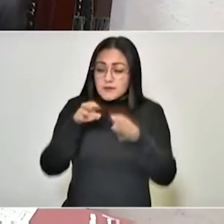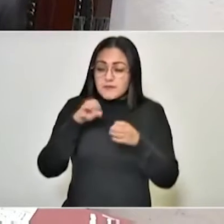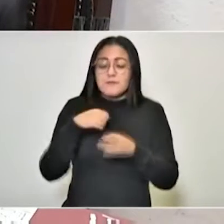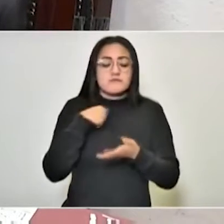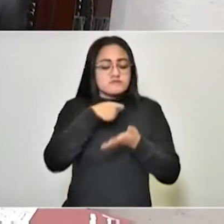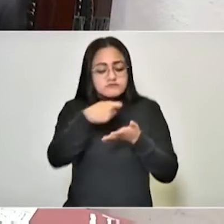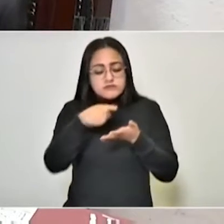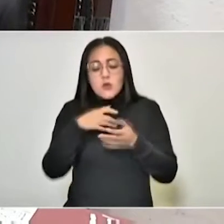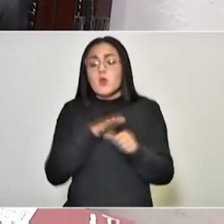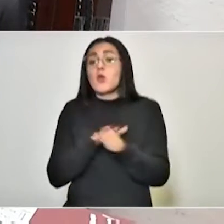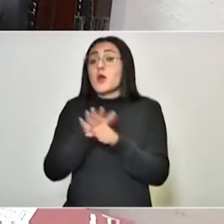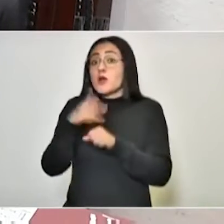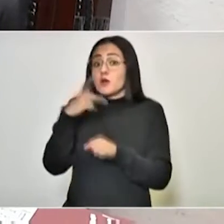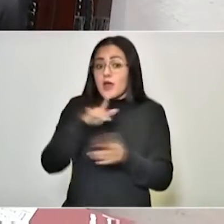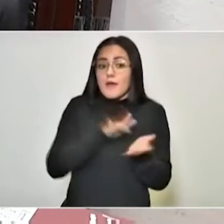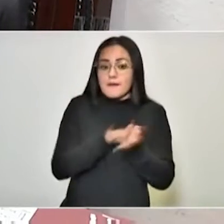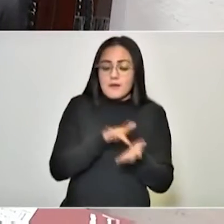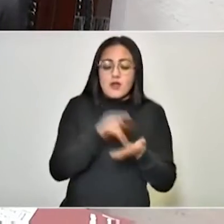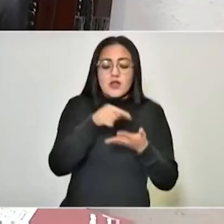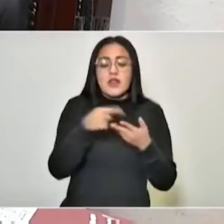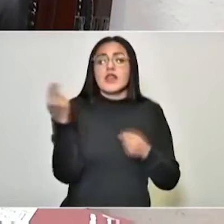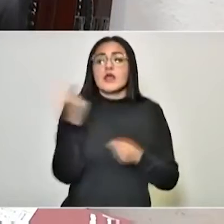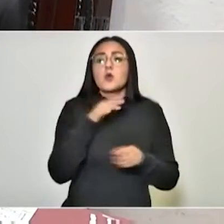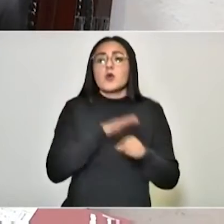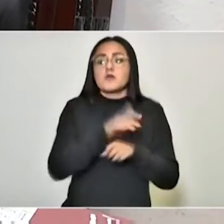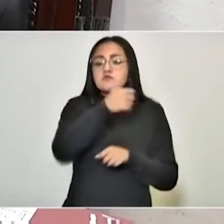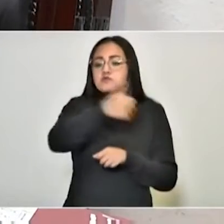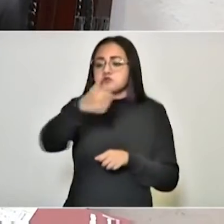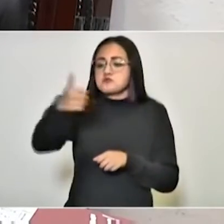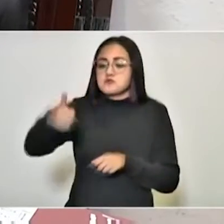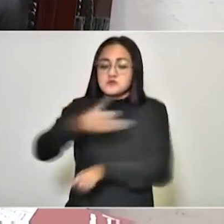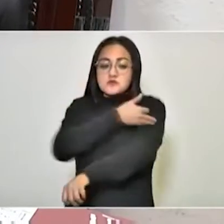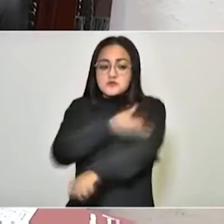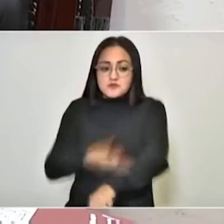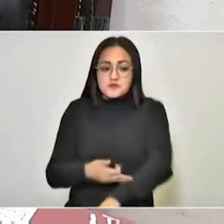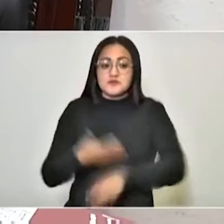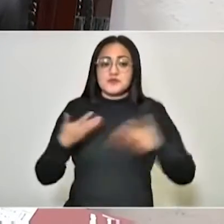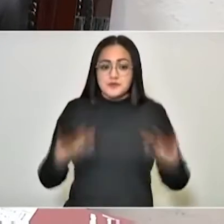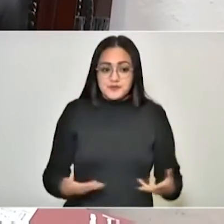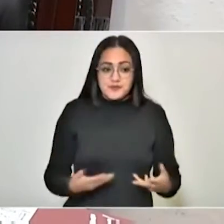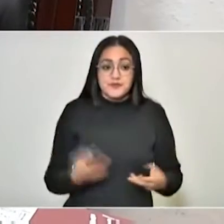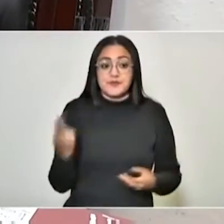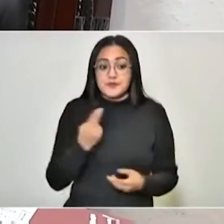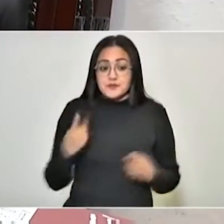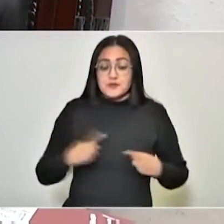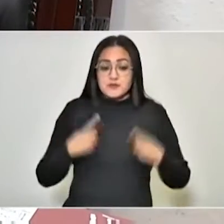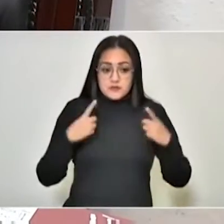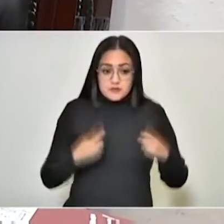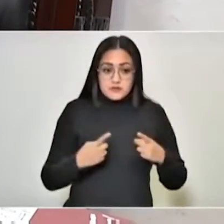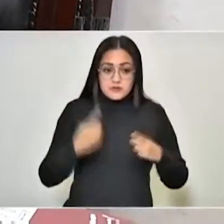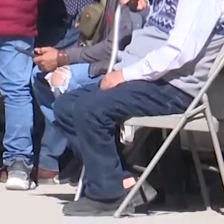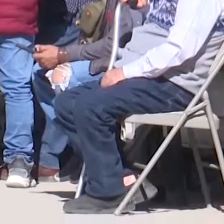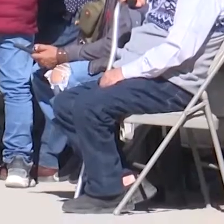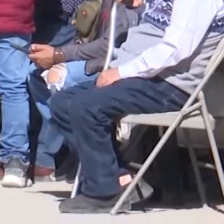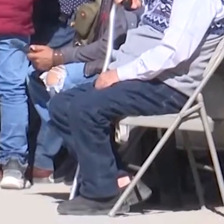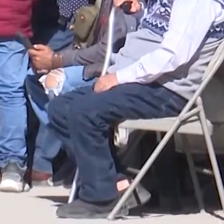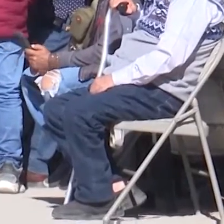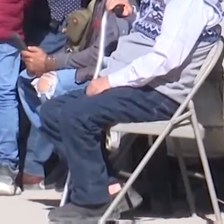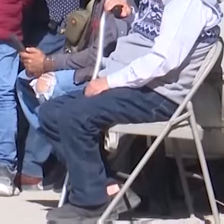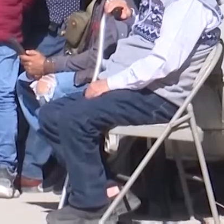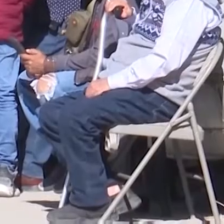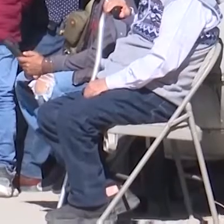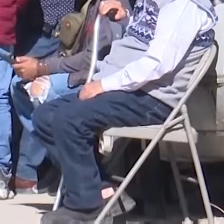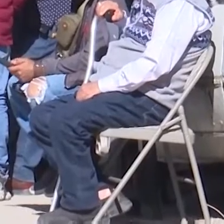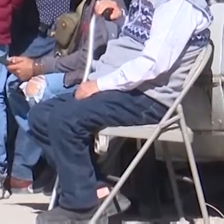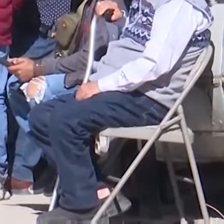qué tipo de apoyos, de esos que estoy señalando en esas tres vertientes, qué apoyos va a recibir cada afectado. Estas acciones